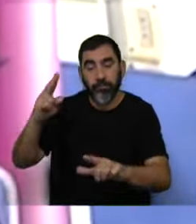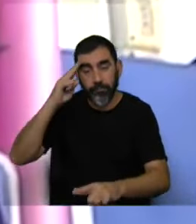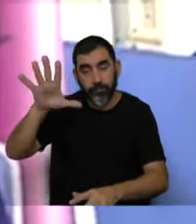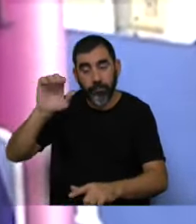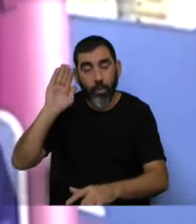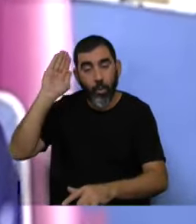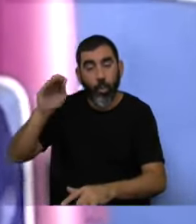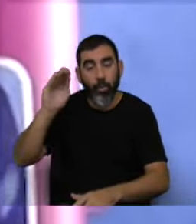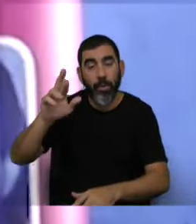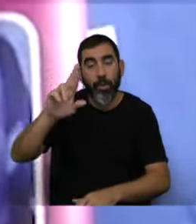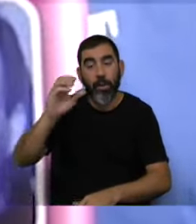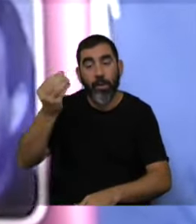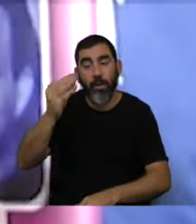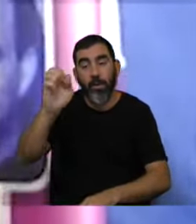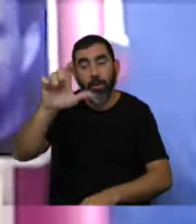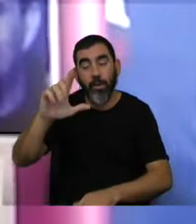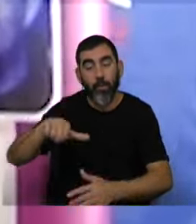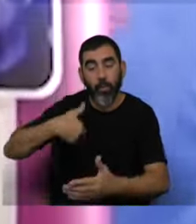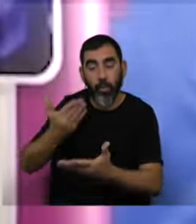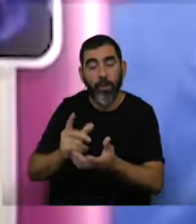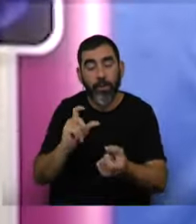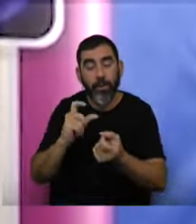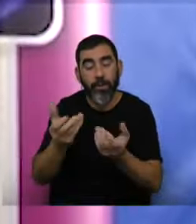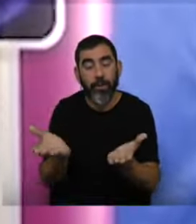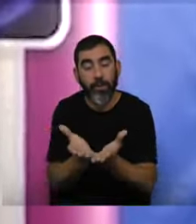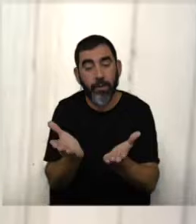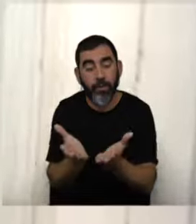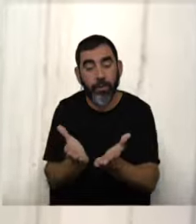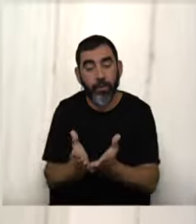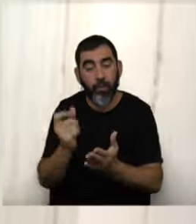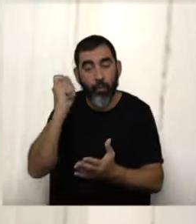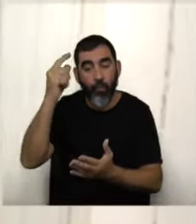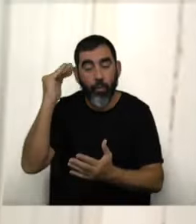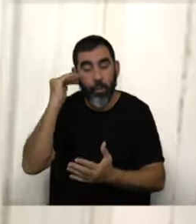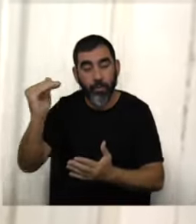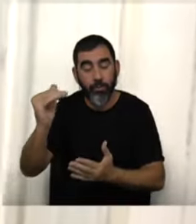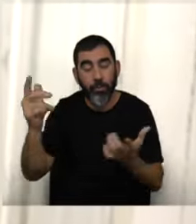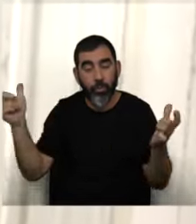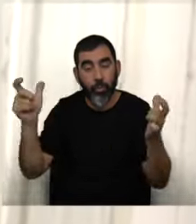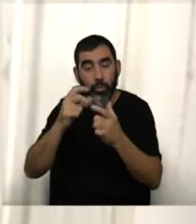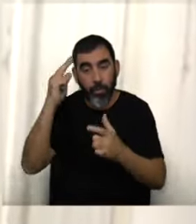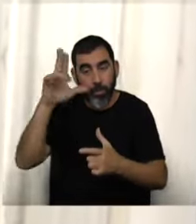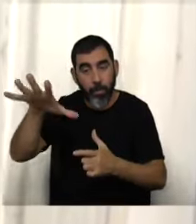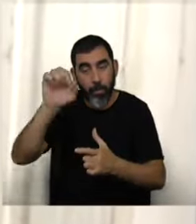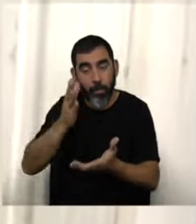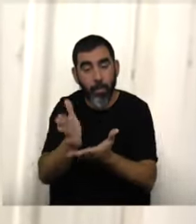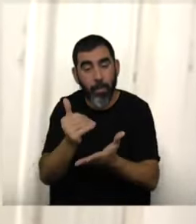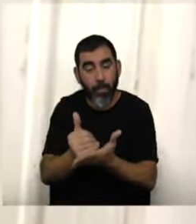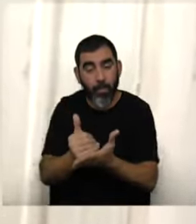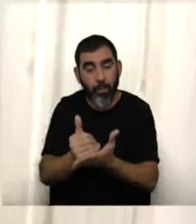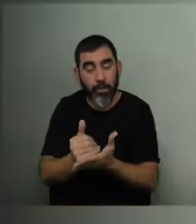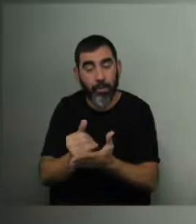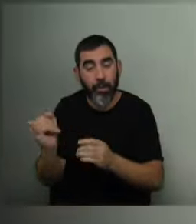homenaje a Raquel culé fue propuesta por el gremio estudiantil del instituto de formación docente de paisandú la comisión de memoria departamental y la